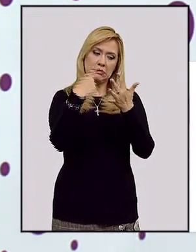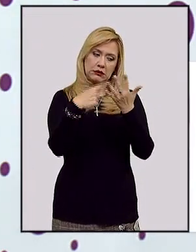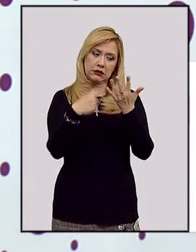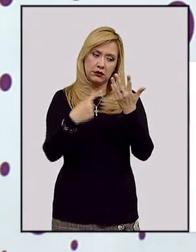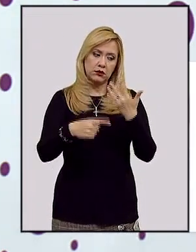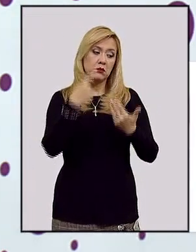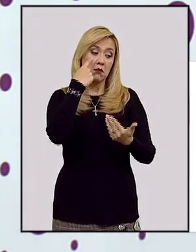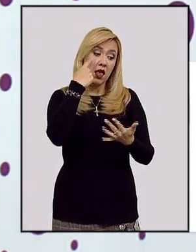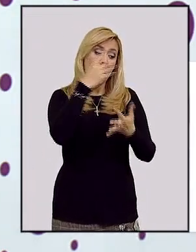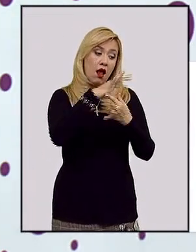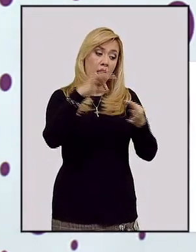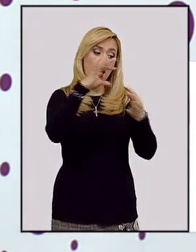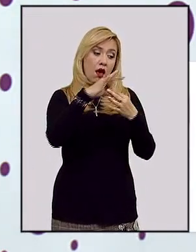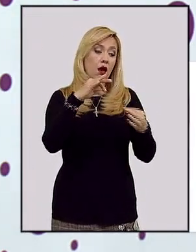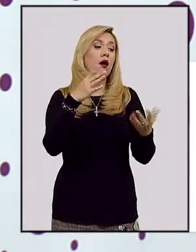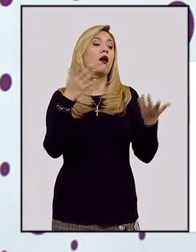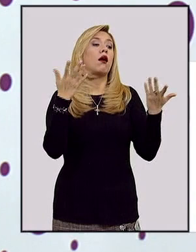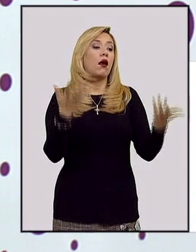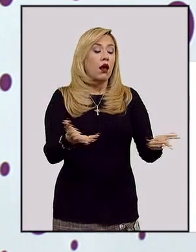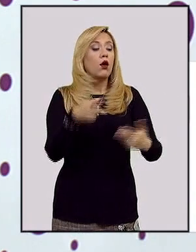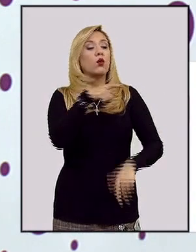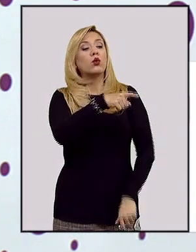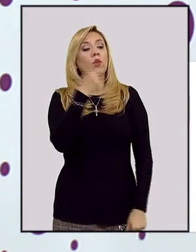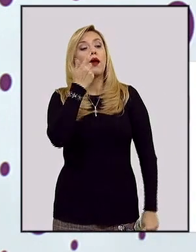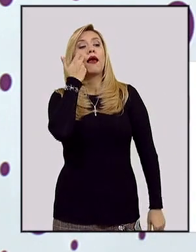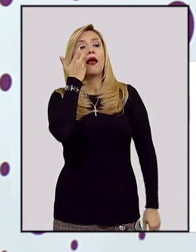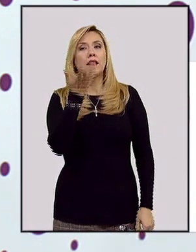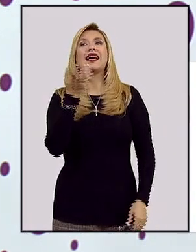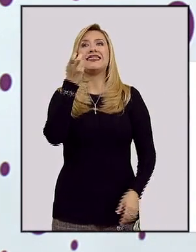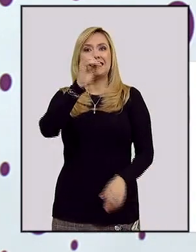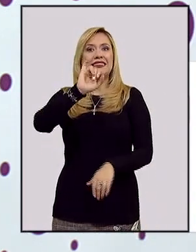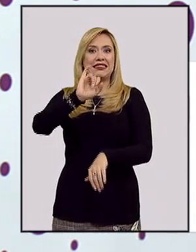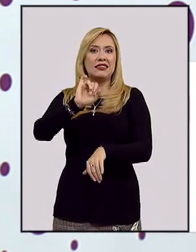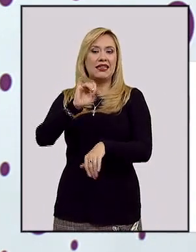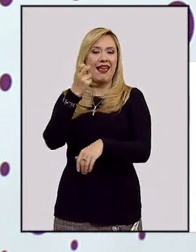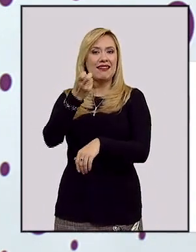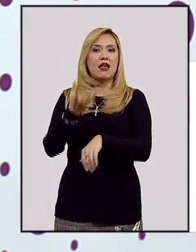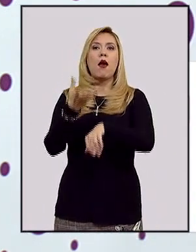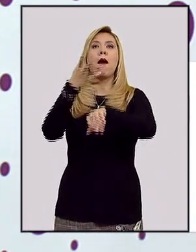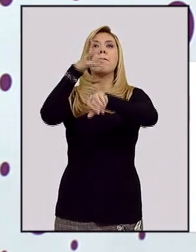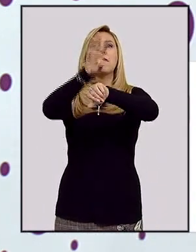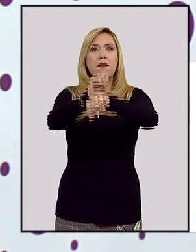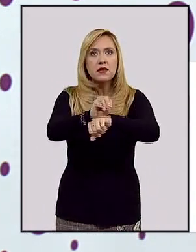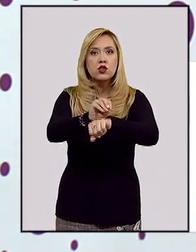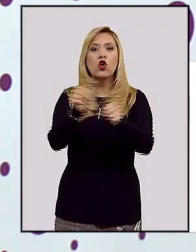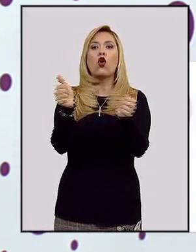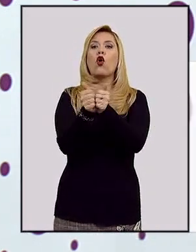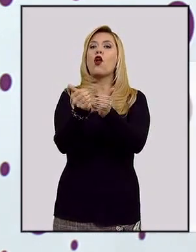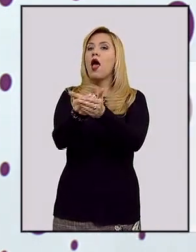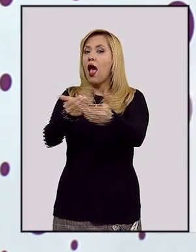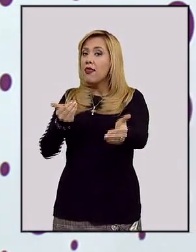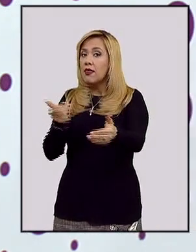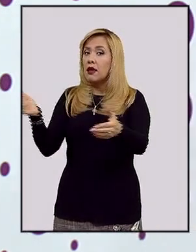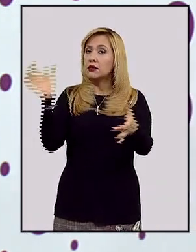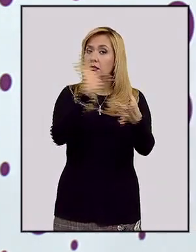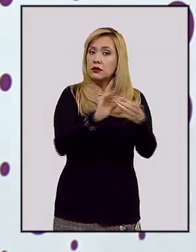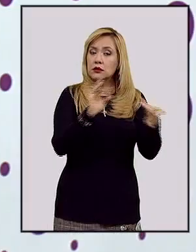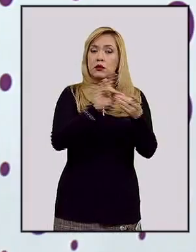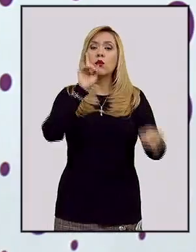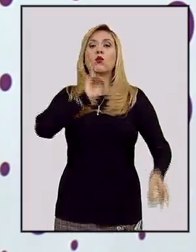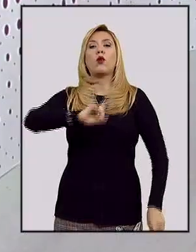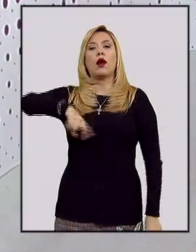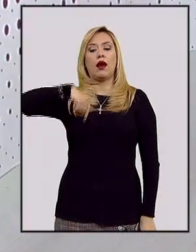decida. Sí. Parte del consentimiento informado pasa por eso, ¿no? Por eso es informado justamente para que las mujeres sepan, digamos.